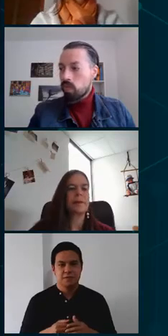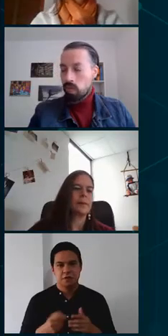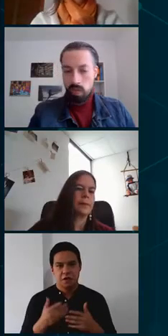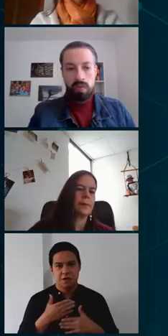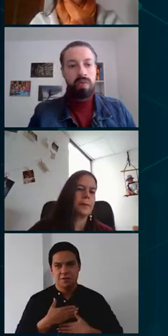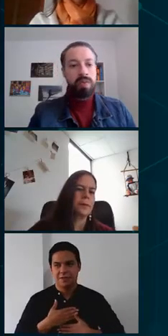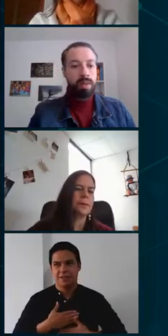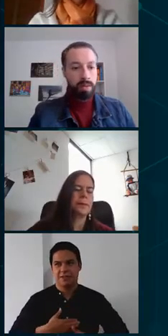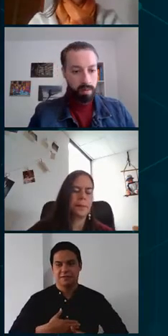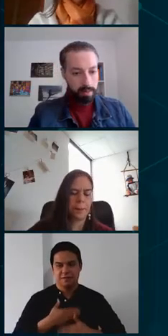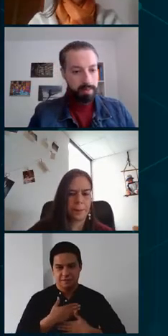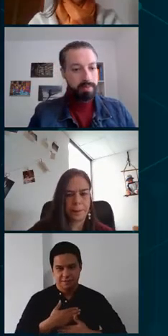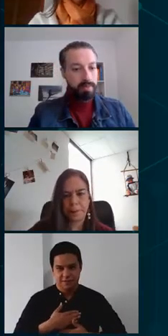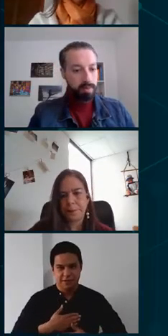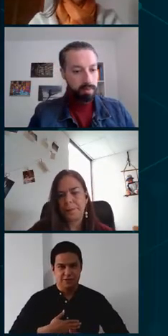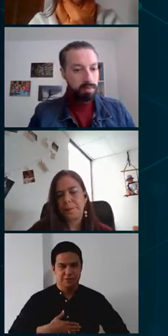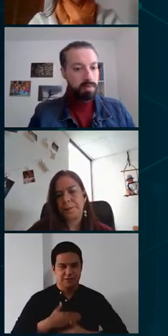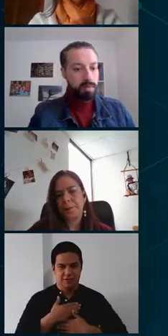tranquilo.